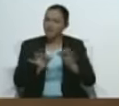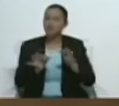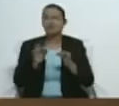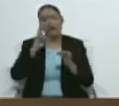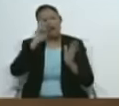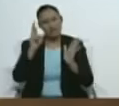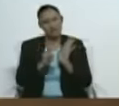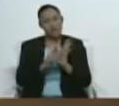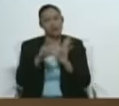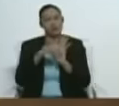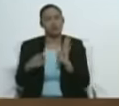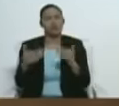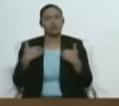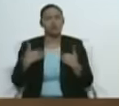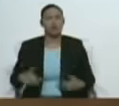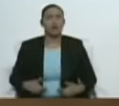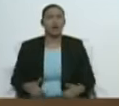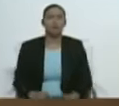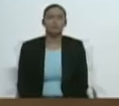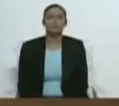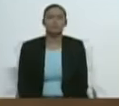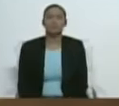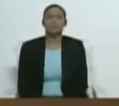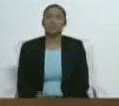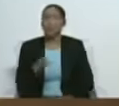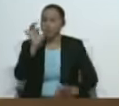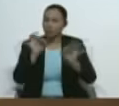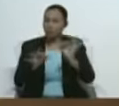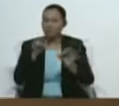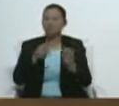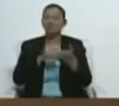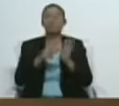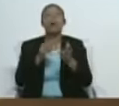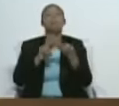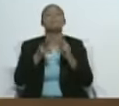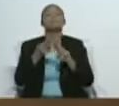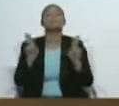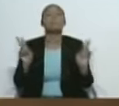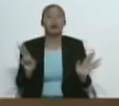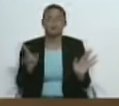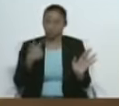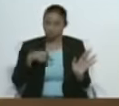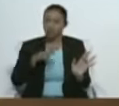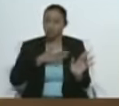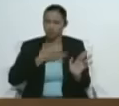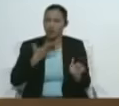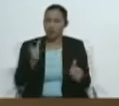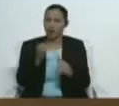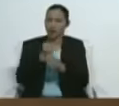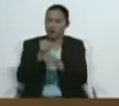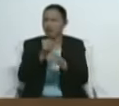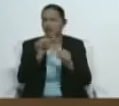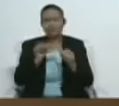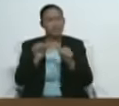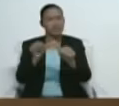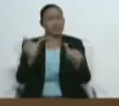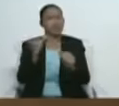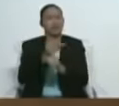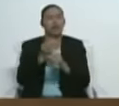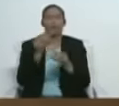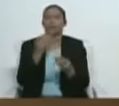humanos con justicia Habrá Paz y es lo que hemos logrado y Seguiremos logrando